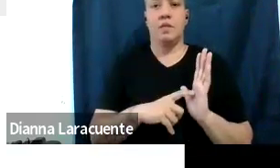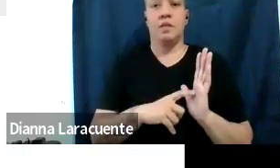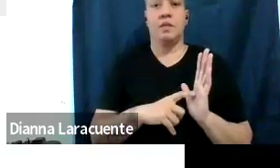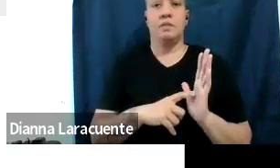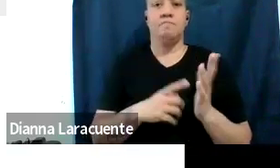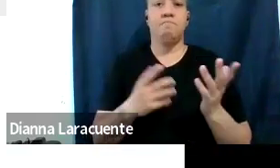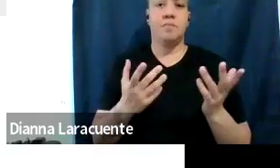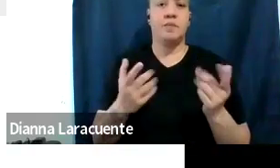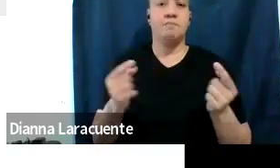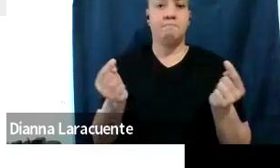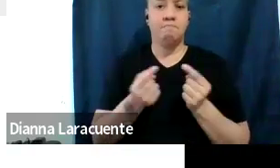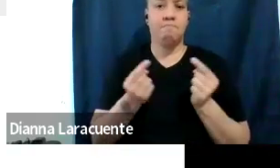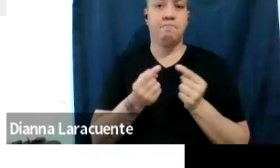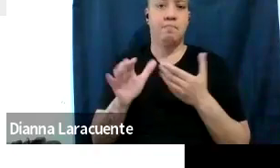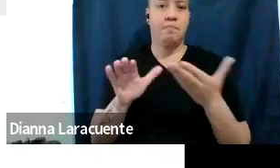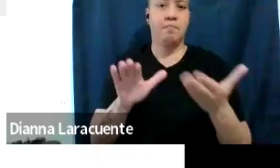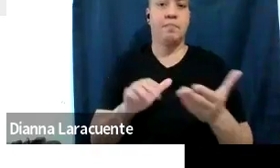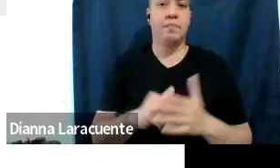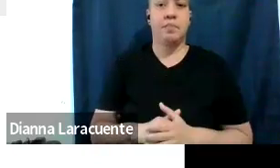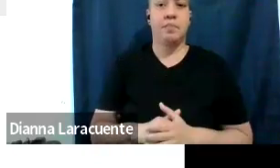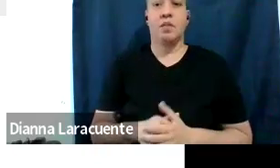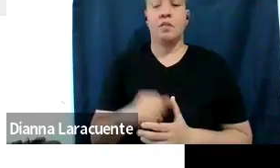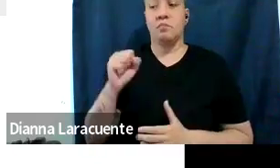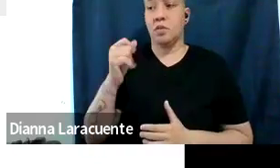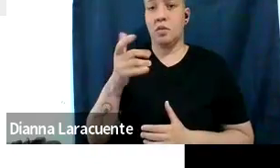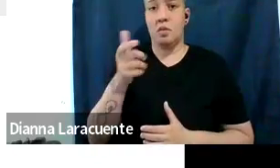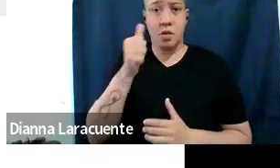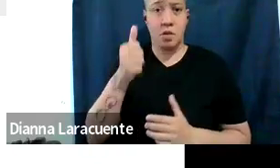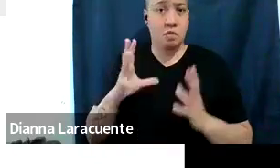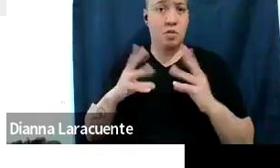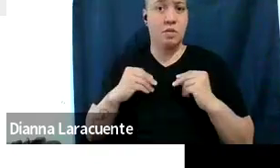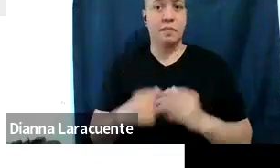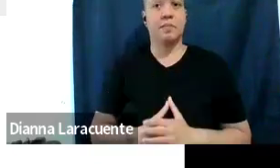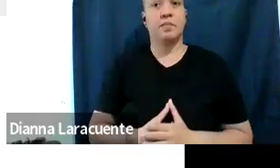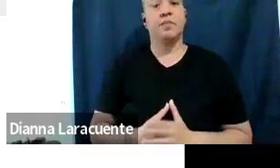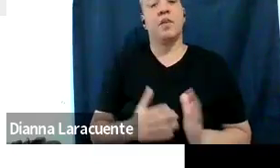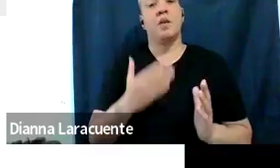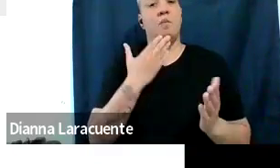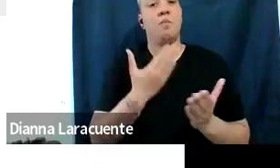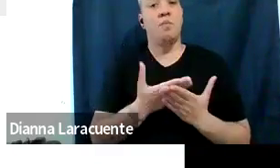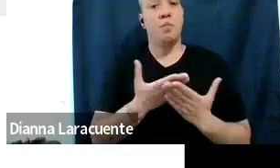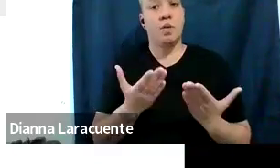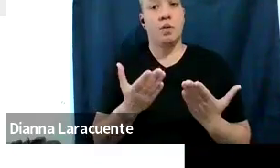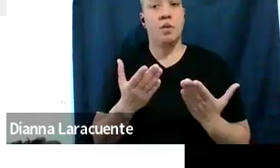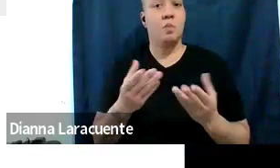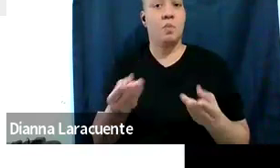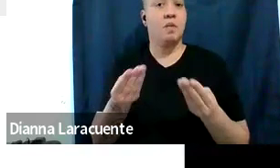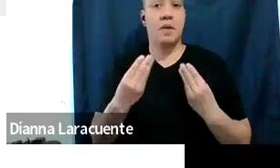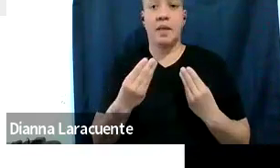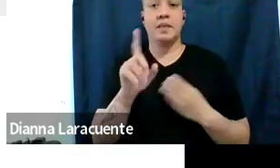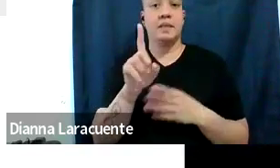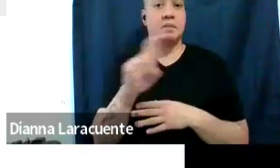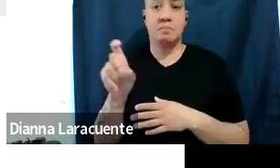muerte. Él dijo, sí, me la da mañana, yo la cojo. Y entonces dice, bueno, como no me la van a dar ni en 100